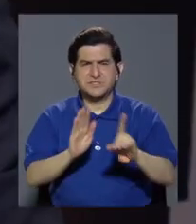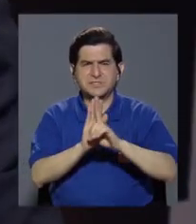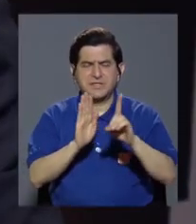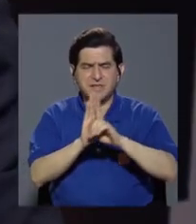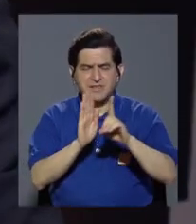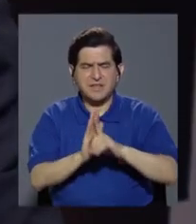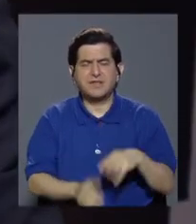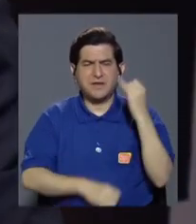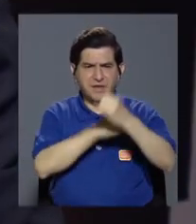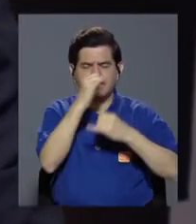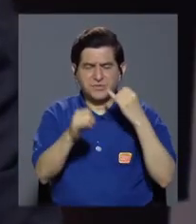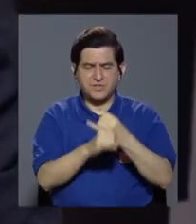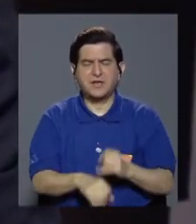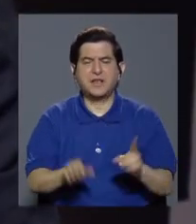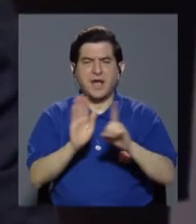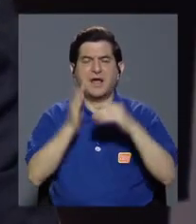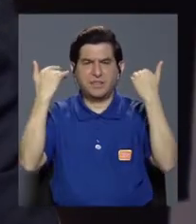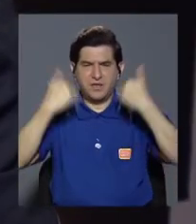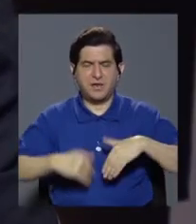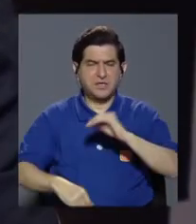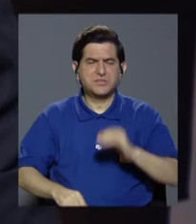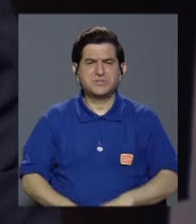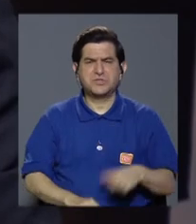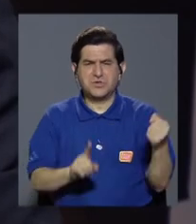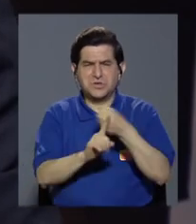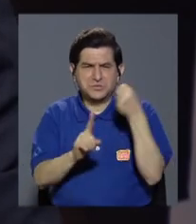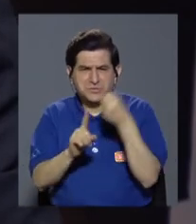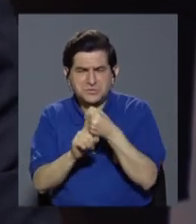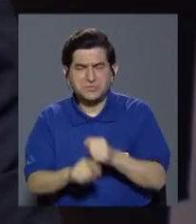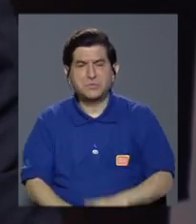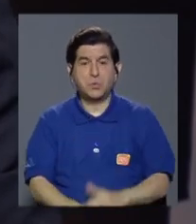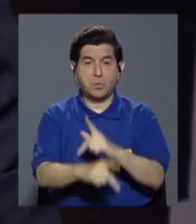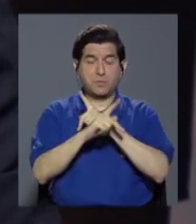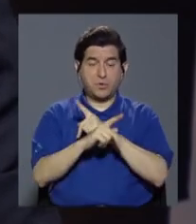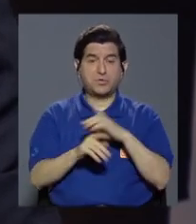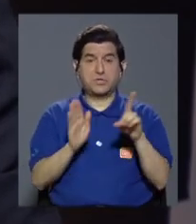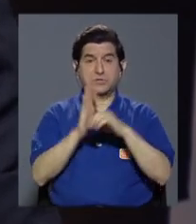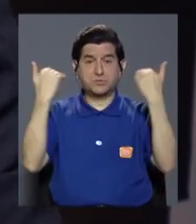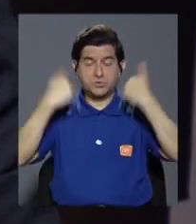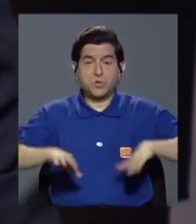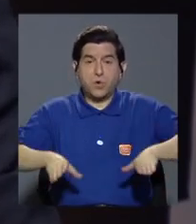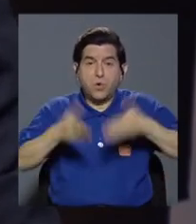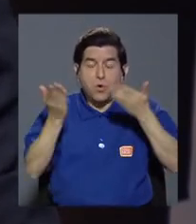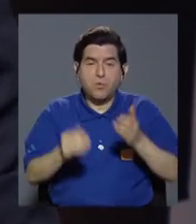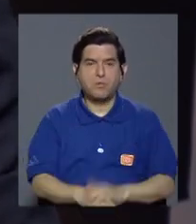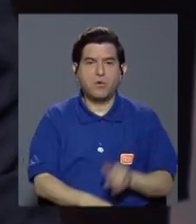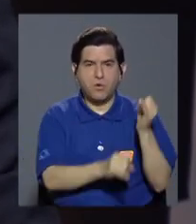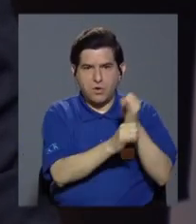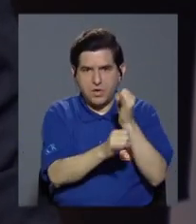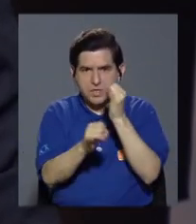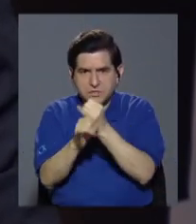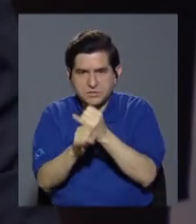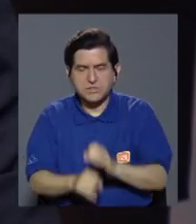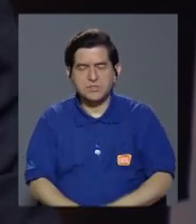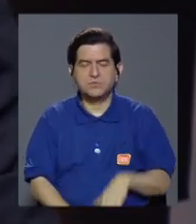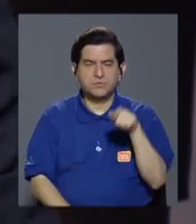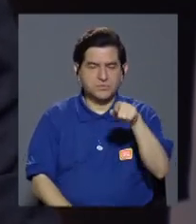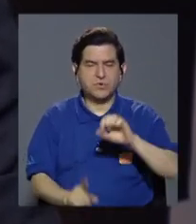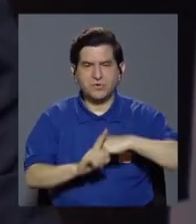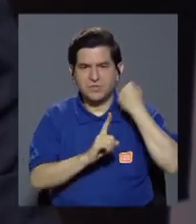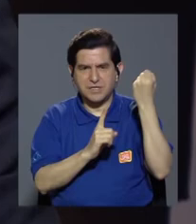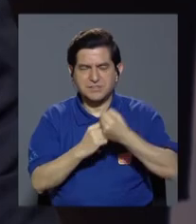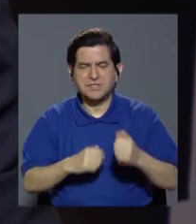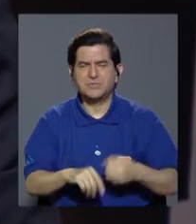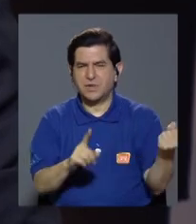los derechos humanos a la atrocidad cómo podemos maximizar la protección de los derechos humanos cuando instituciones de convulsión política como